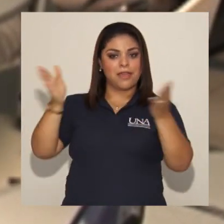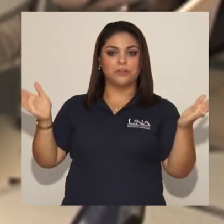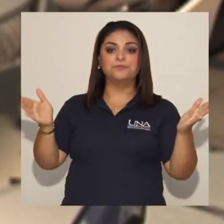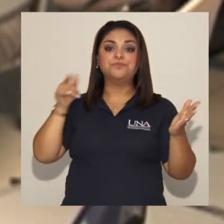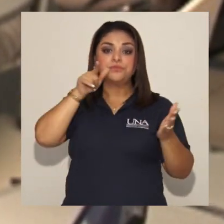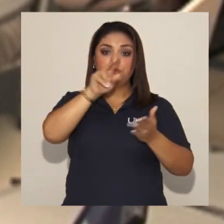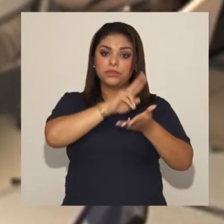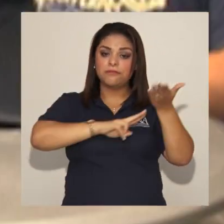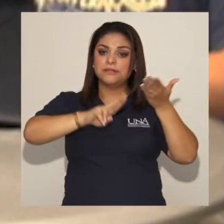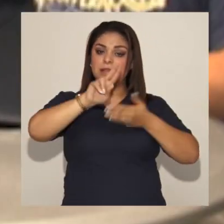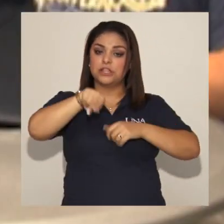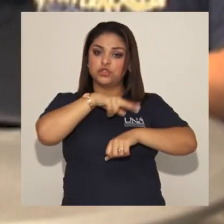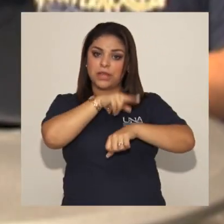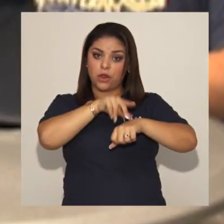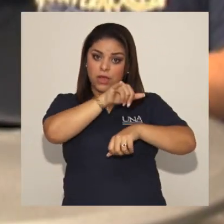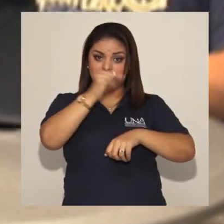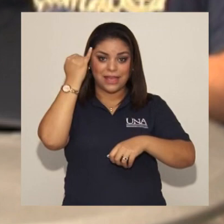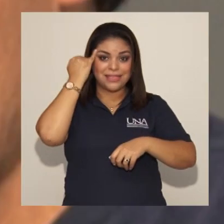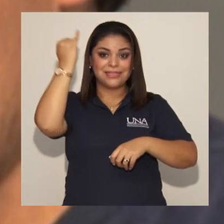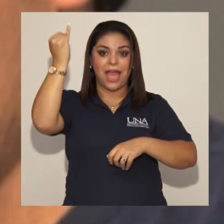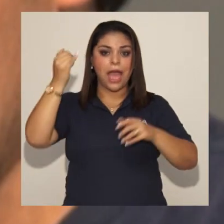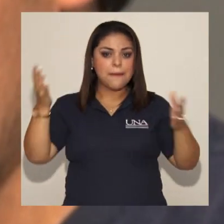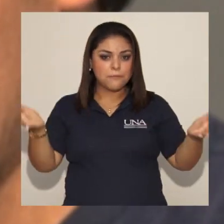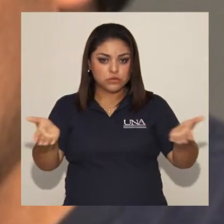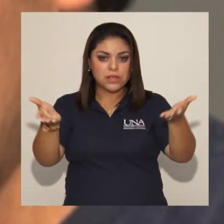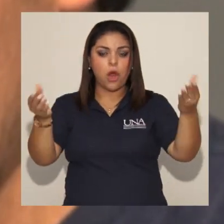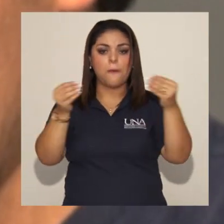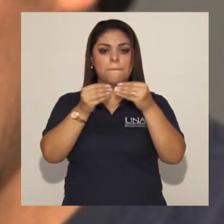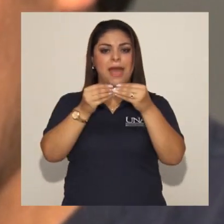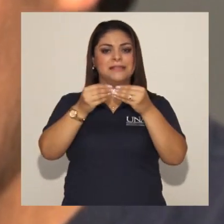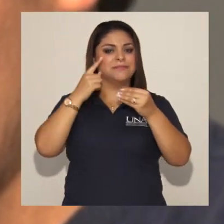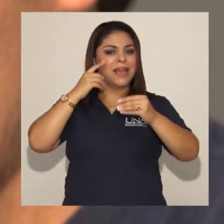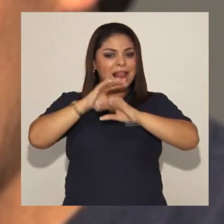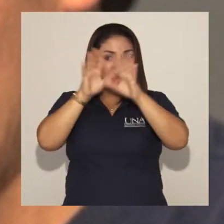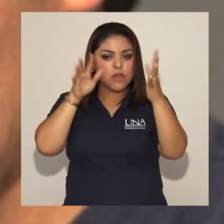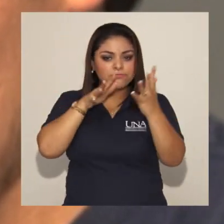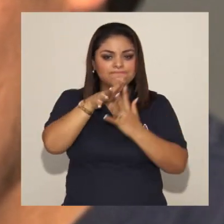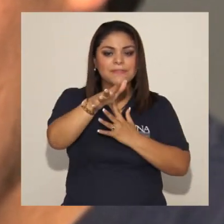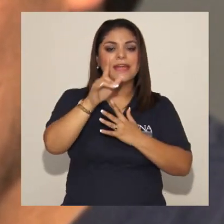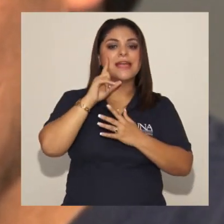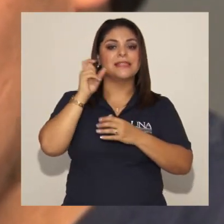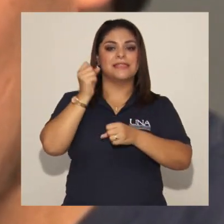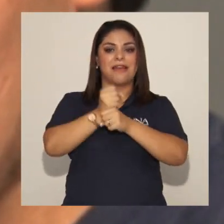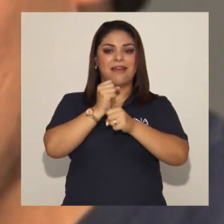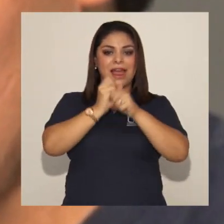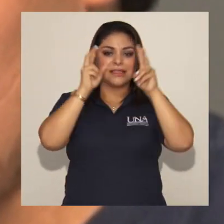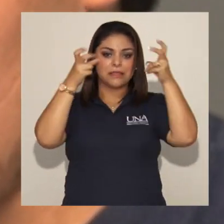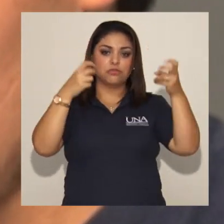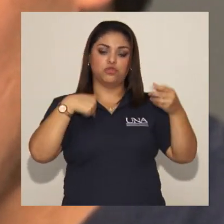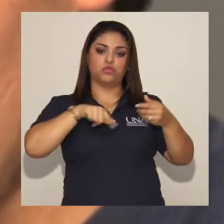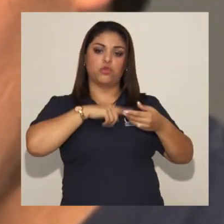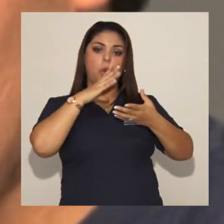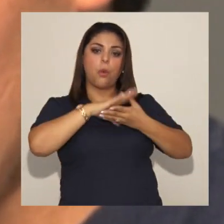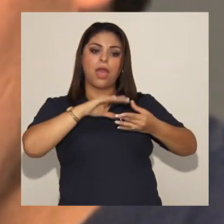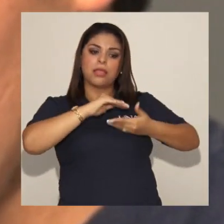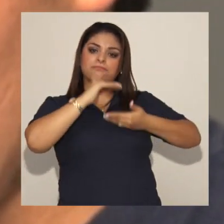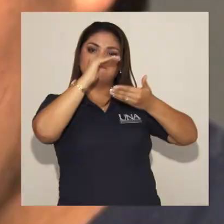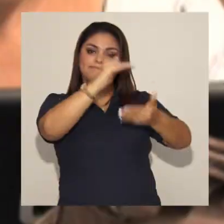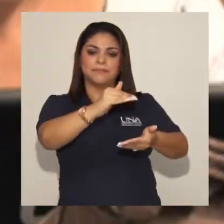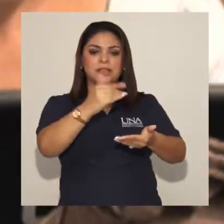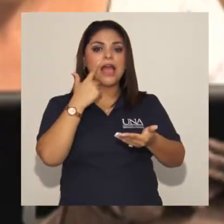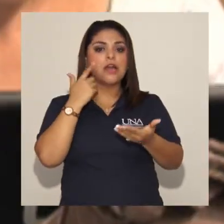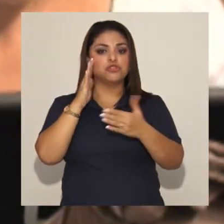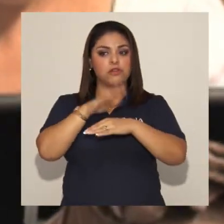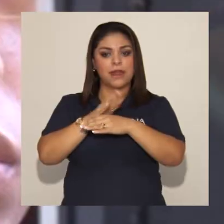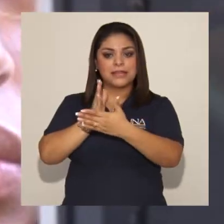universidad con esta iniciativa ha impulsado más más de la transparencia a trabajar el tema de la rendición de cuentas el acceso a la información